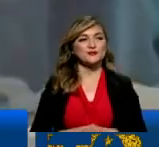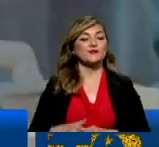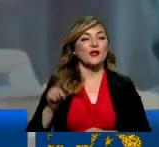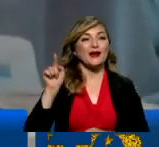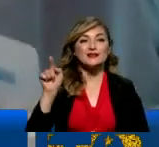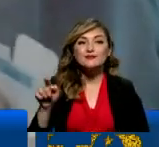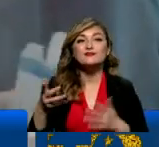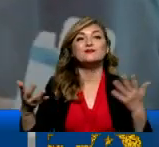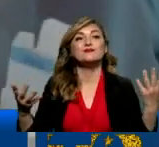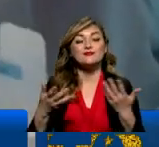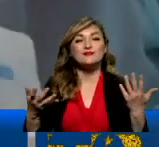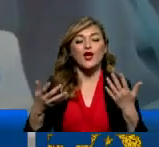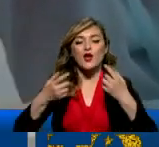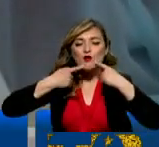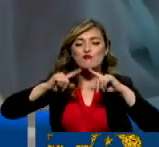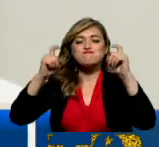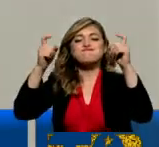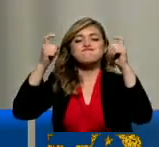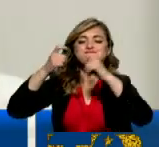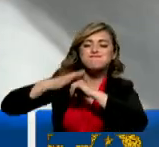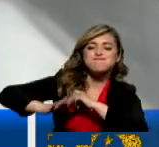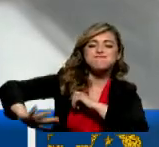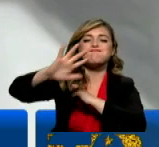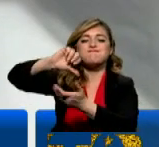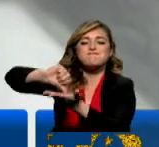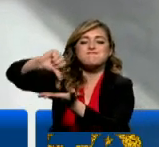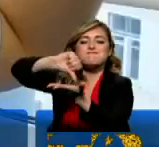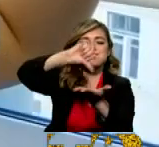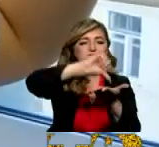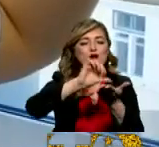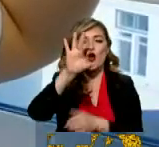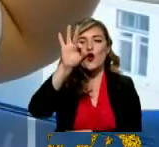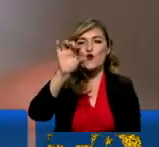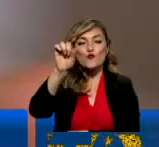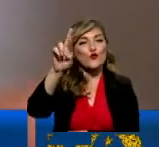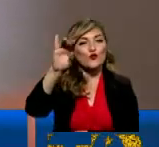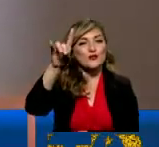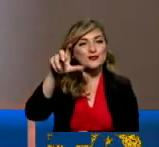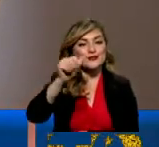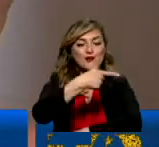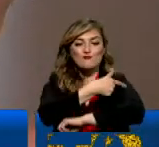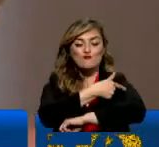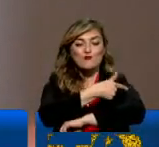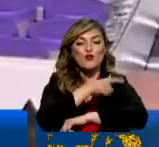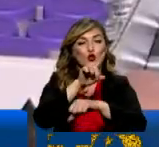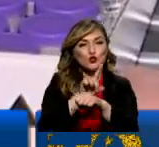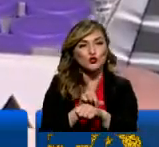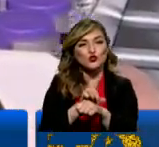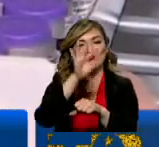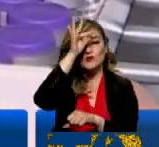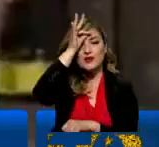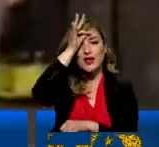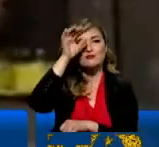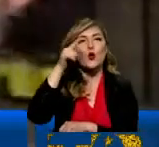entonces, la campaña se extiende a todos los estados y en la Florida se inoculó ya a los médicos del Jackson Memorial. En este grupo está